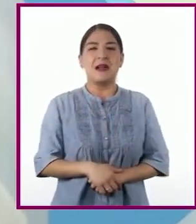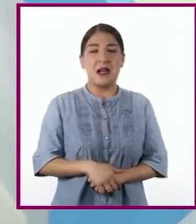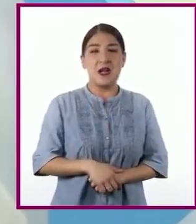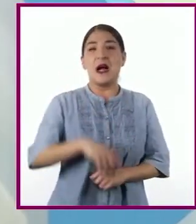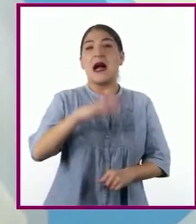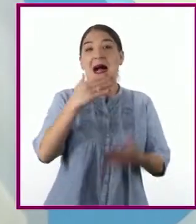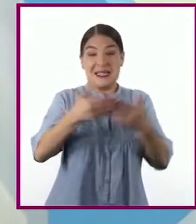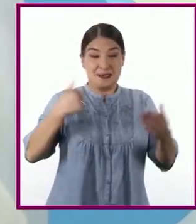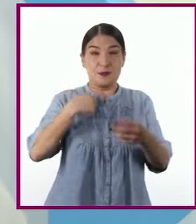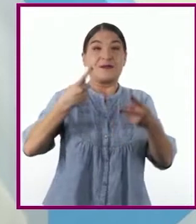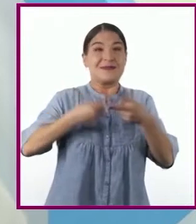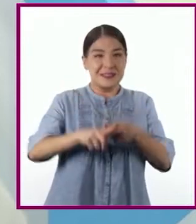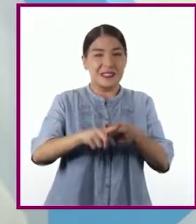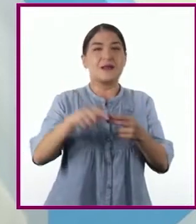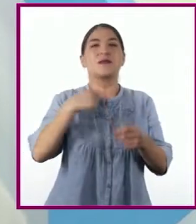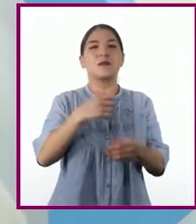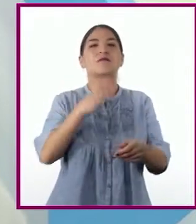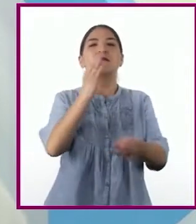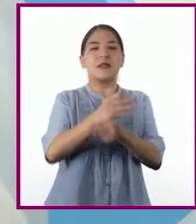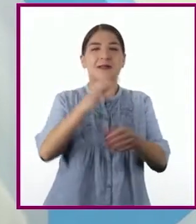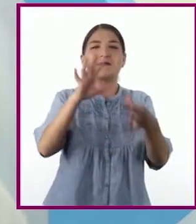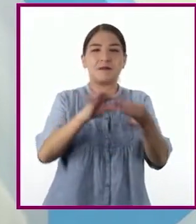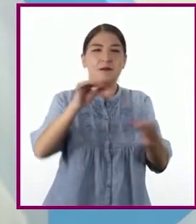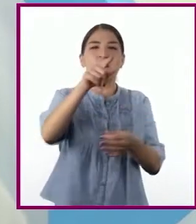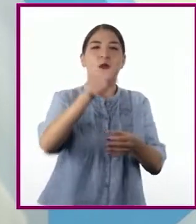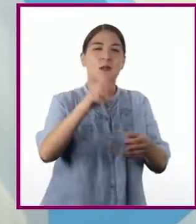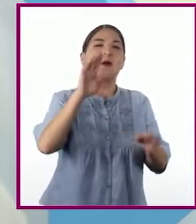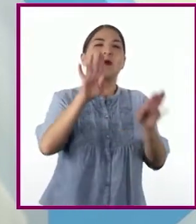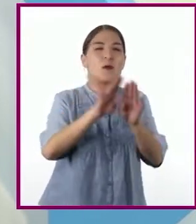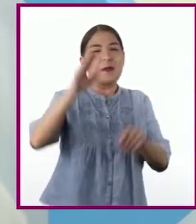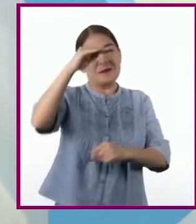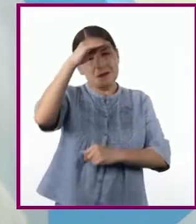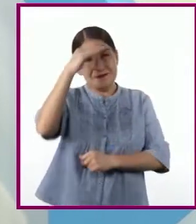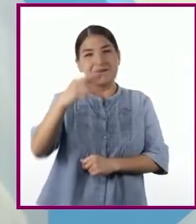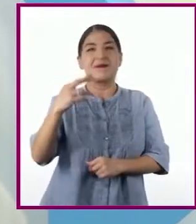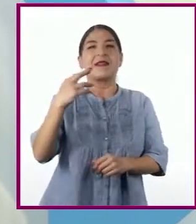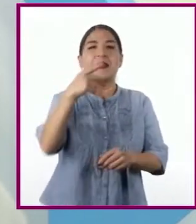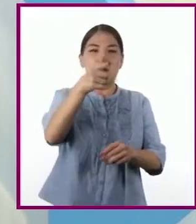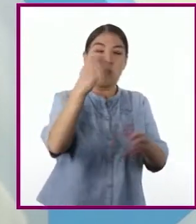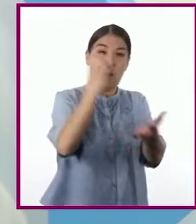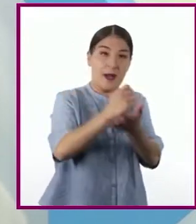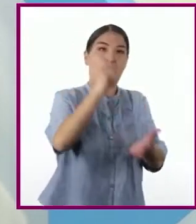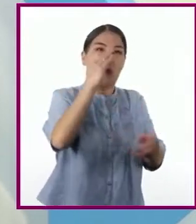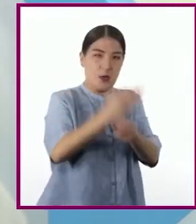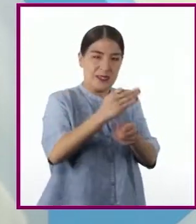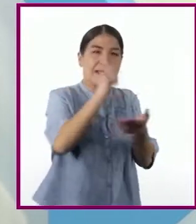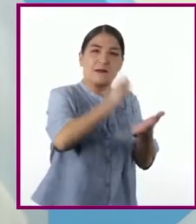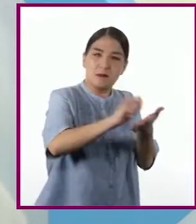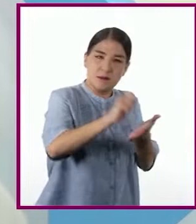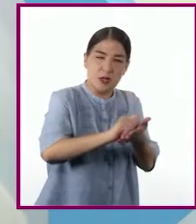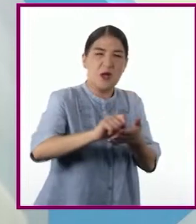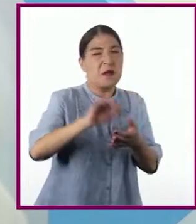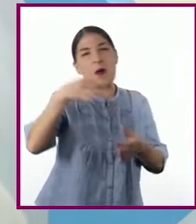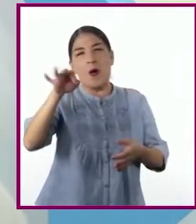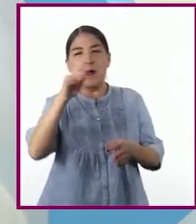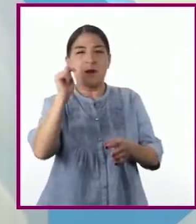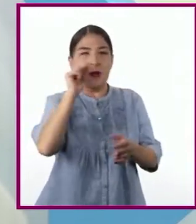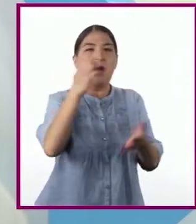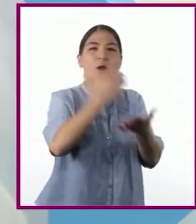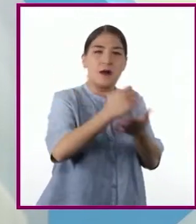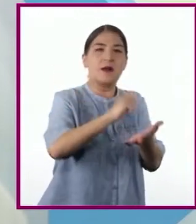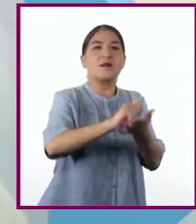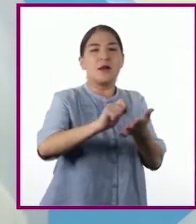continuar, les invito a realizar las siguientes actividades de reflexión. Escriban en su cuaderno o en una hoja